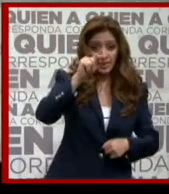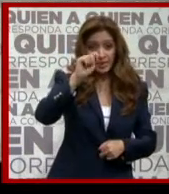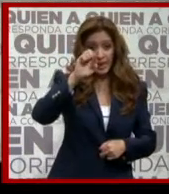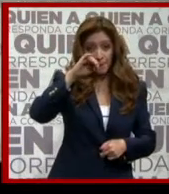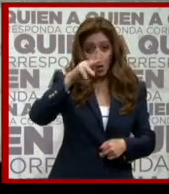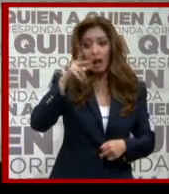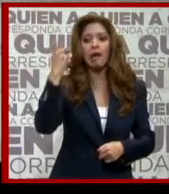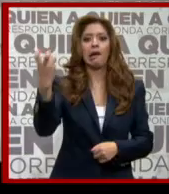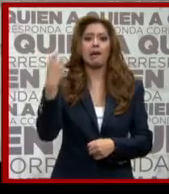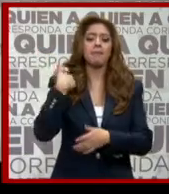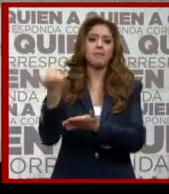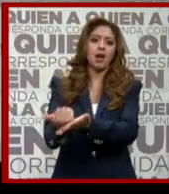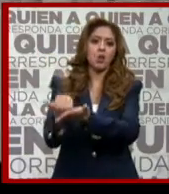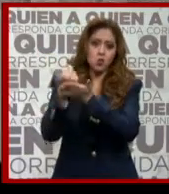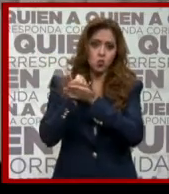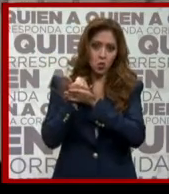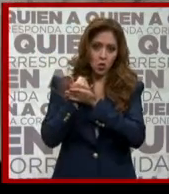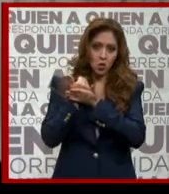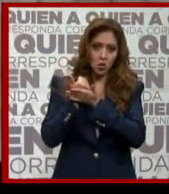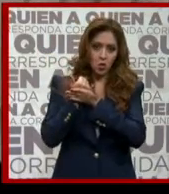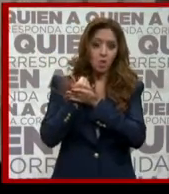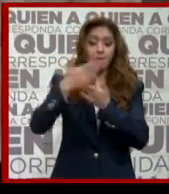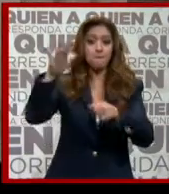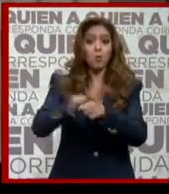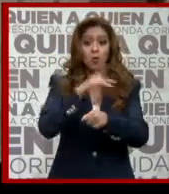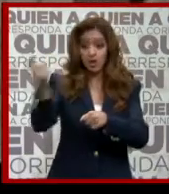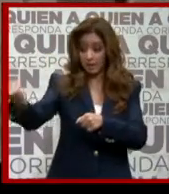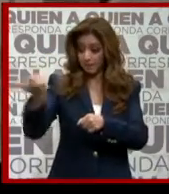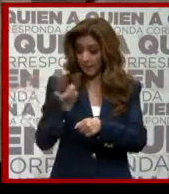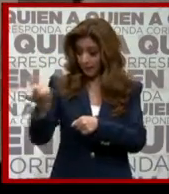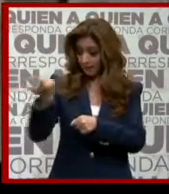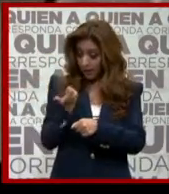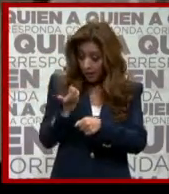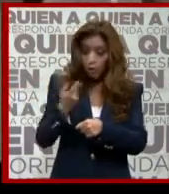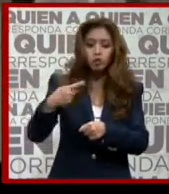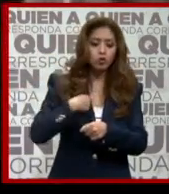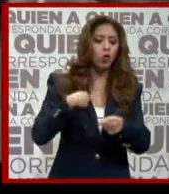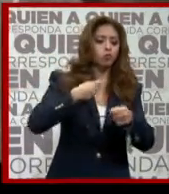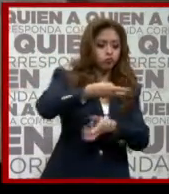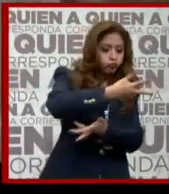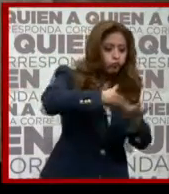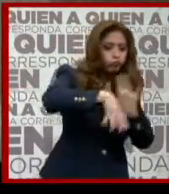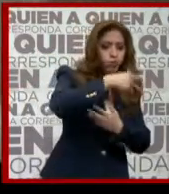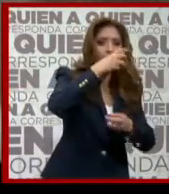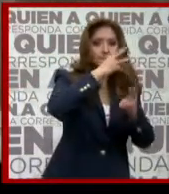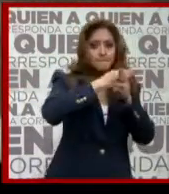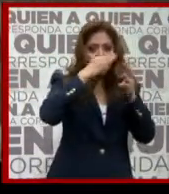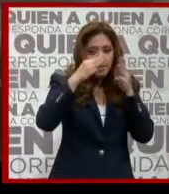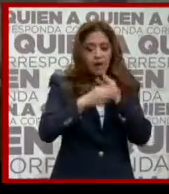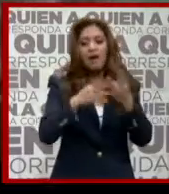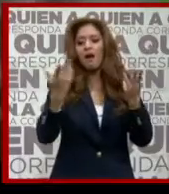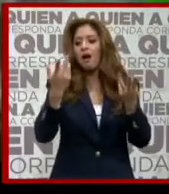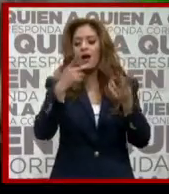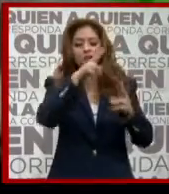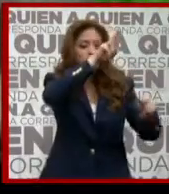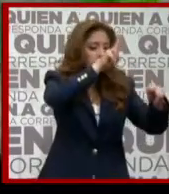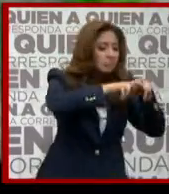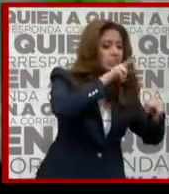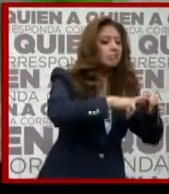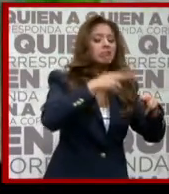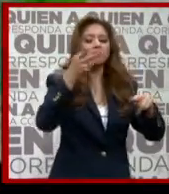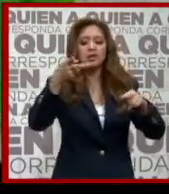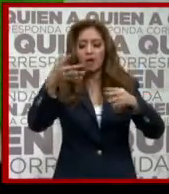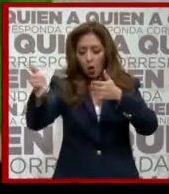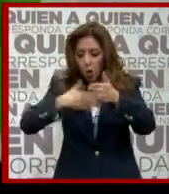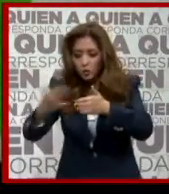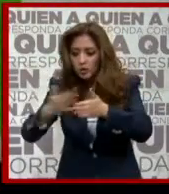mucha ayuda. Porque pues con lo que nos aportaban, lo que tuvimos de pérdidas materiales, muebles y eso, con lo que